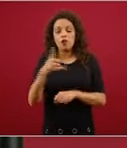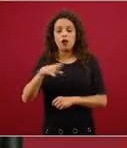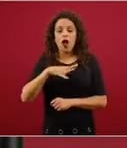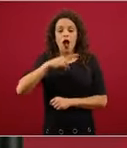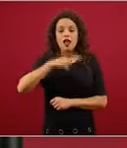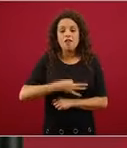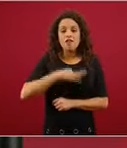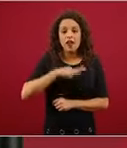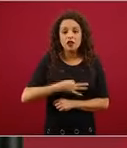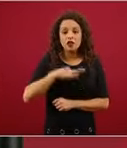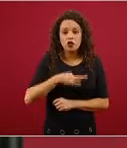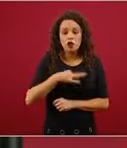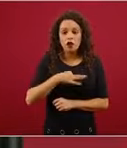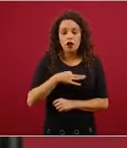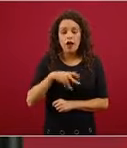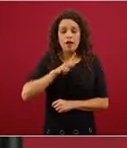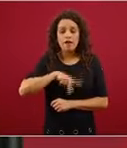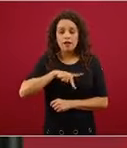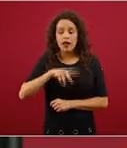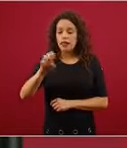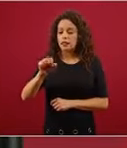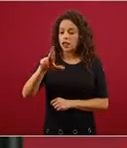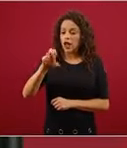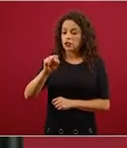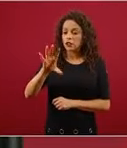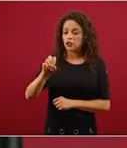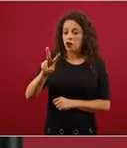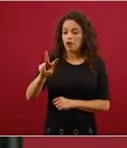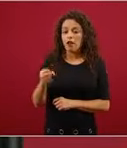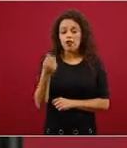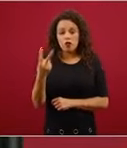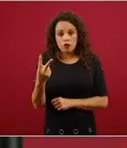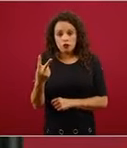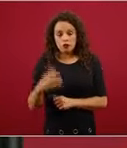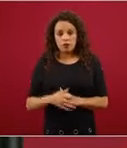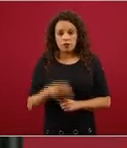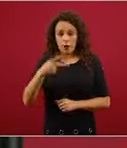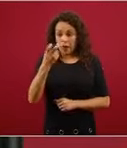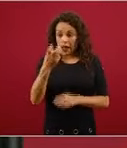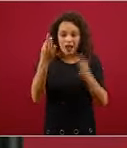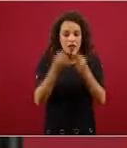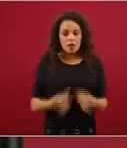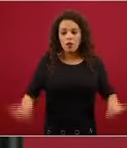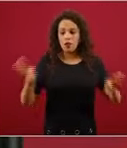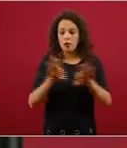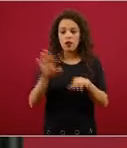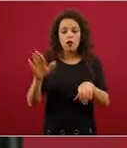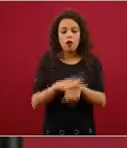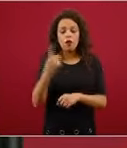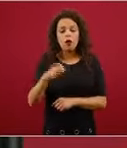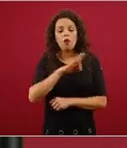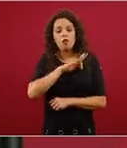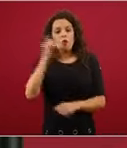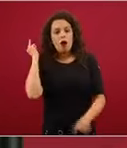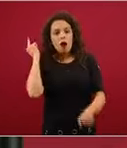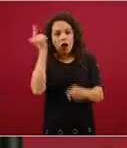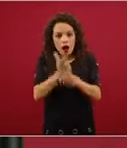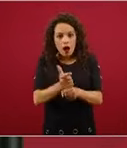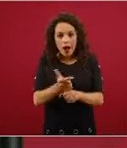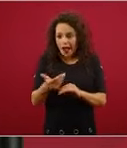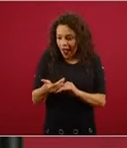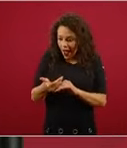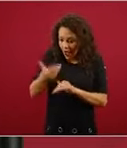virus SARS-CoV-2. Pero distinguir los momentos es importantísimo porque esto permite identificar un gran momento de oportunidad